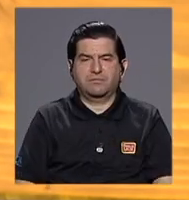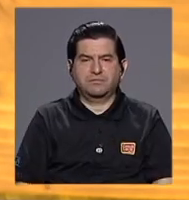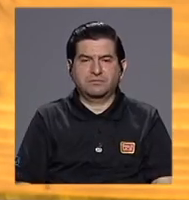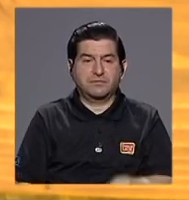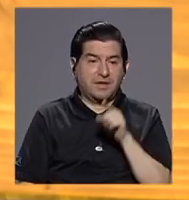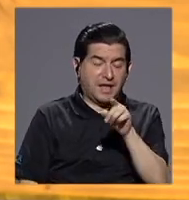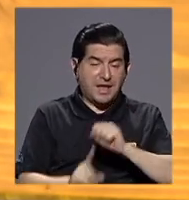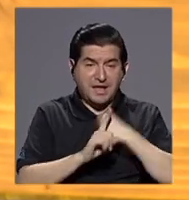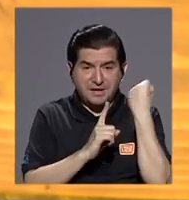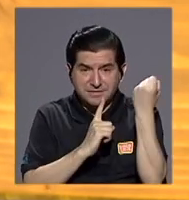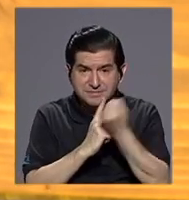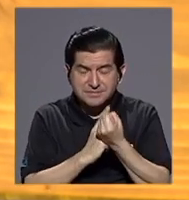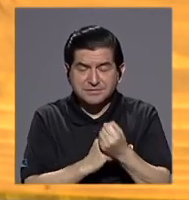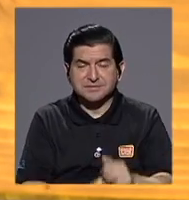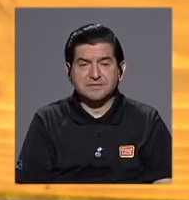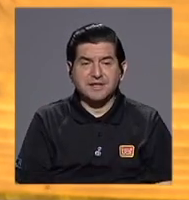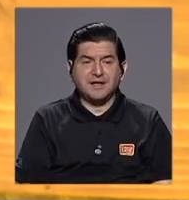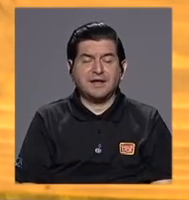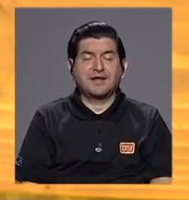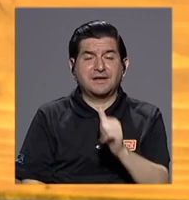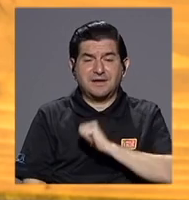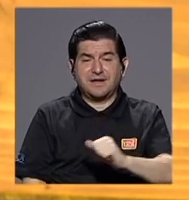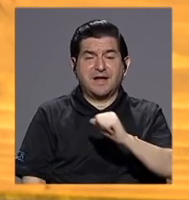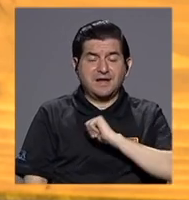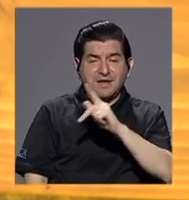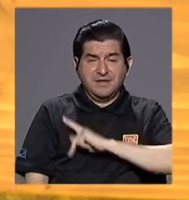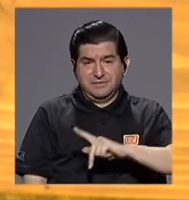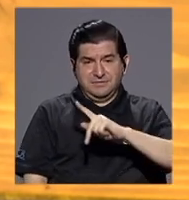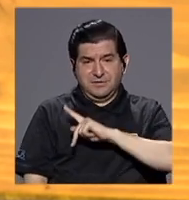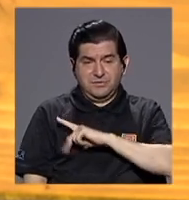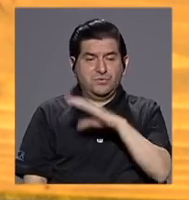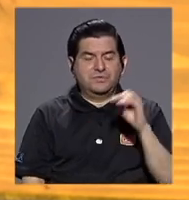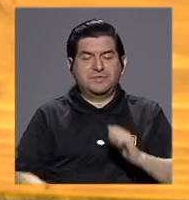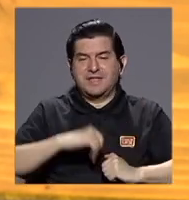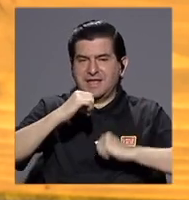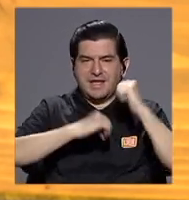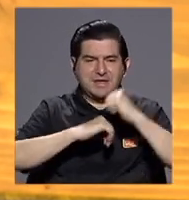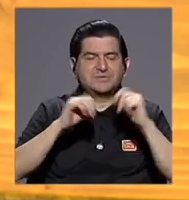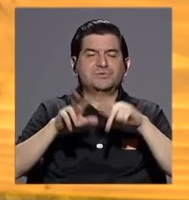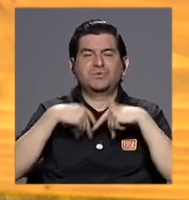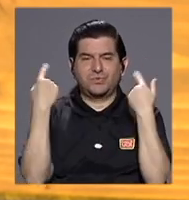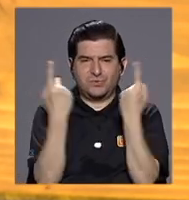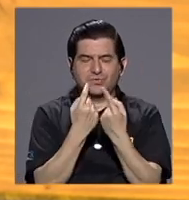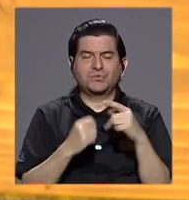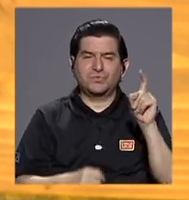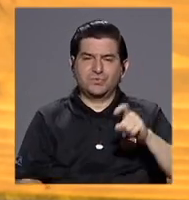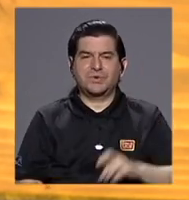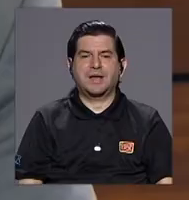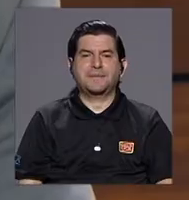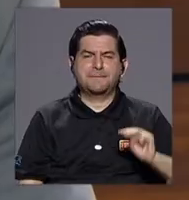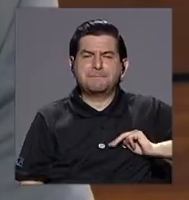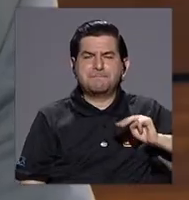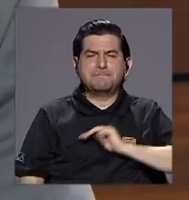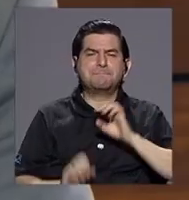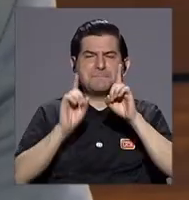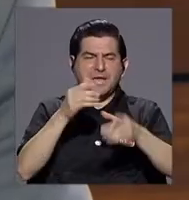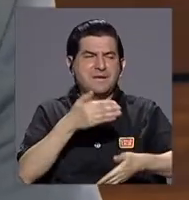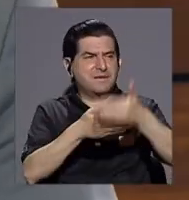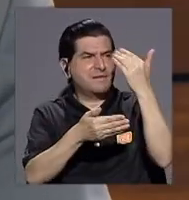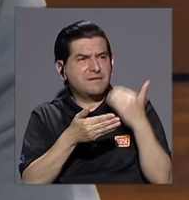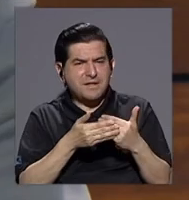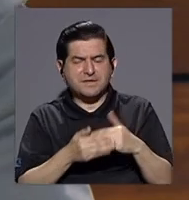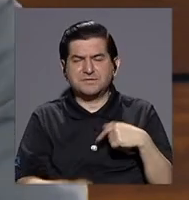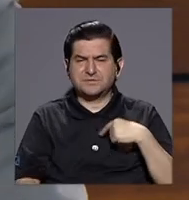eso pasa por una actitud personal y también por una estructura de partidos. Un ministro de Educación en el pasado